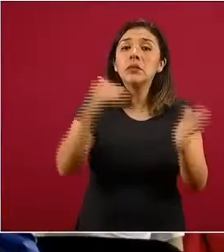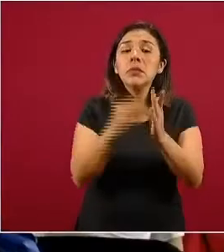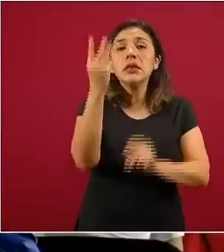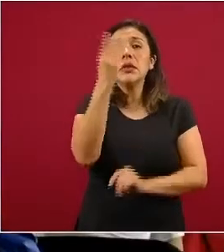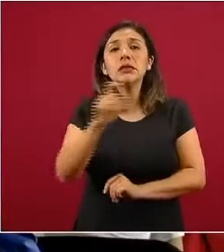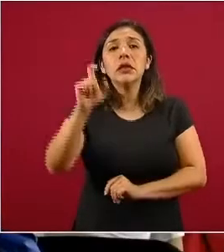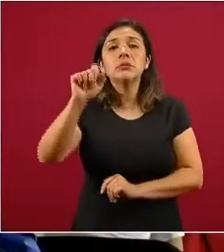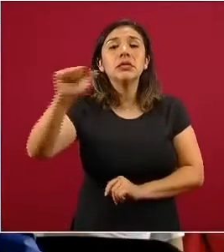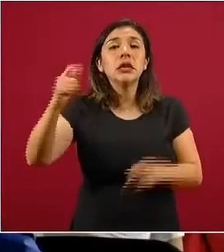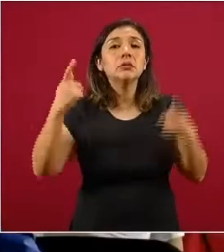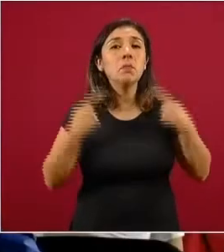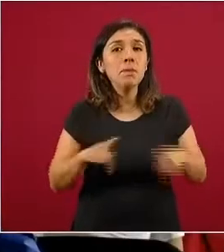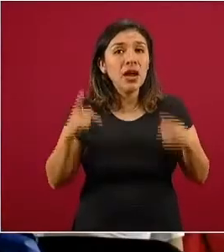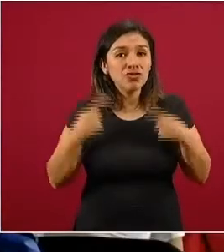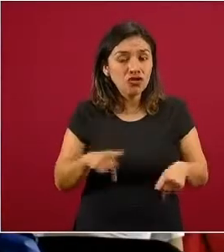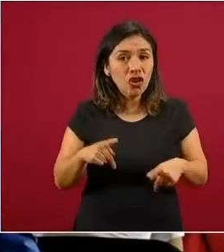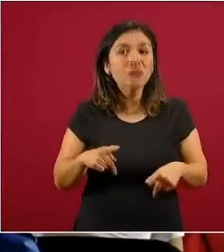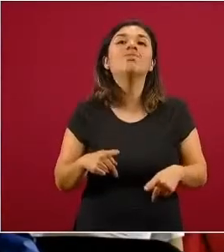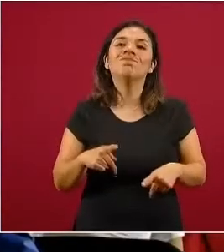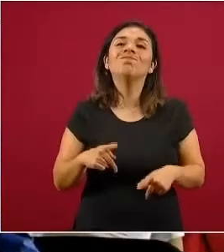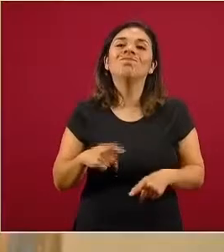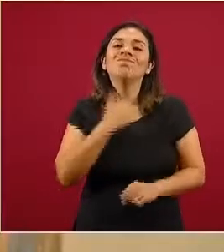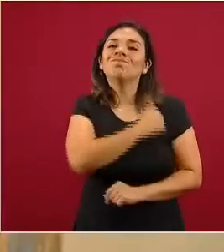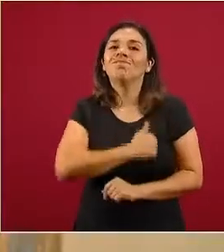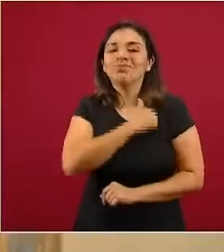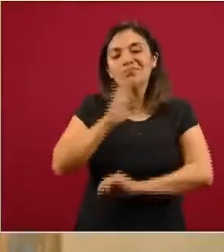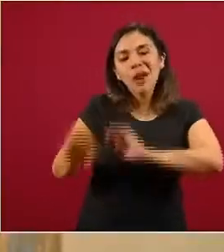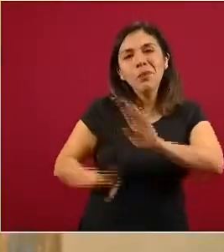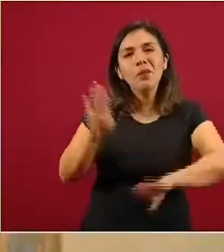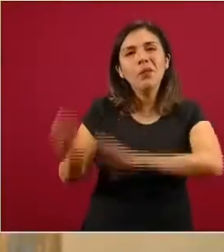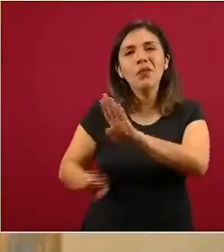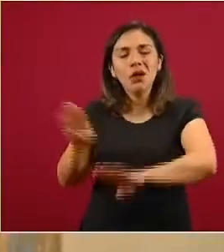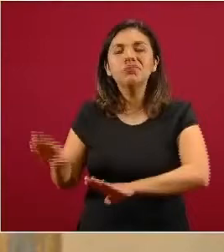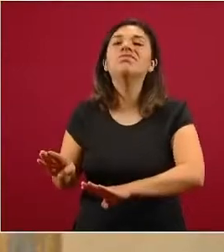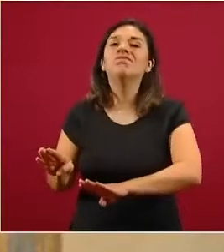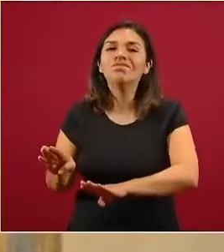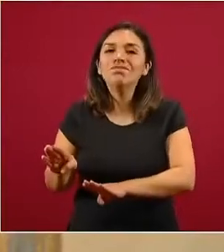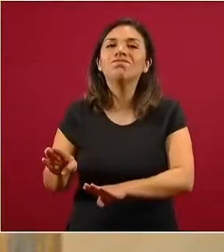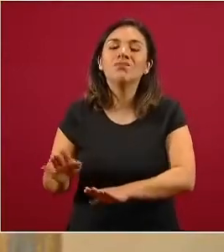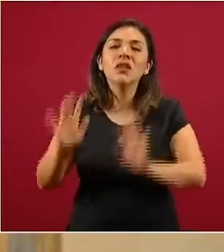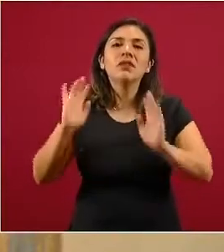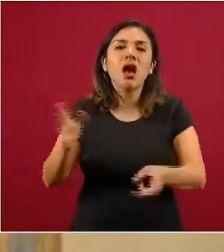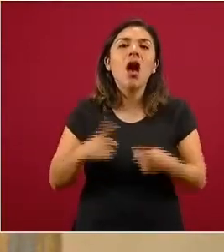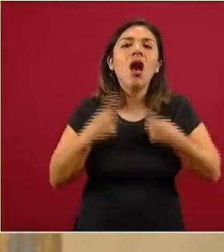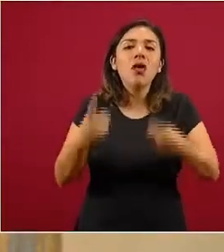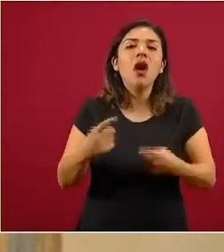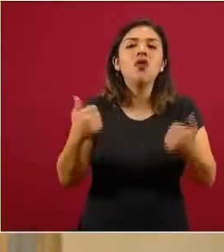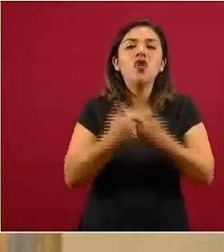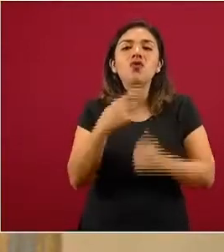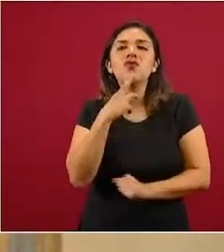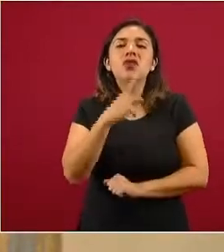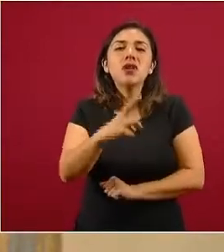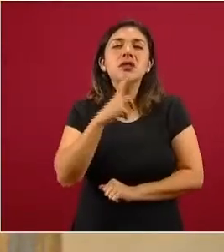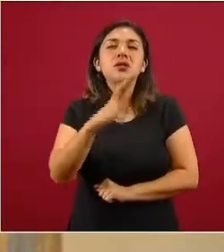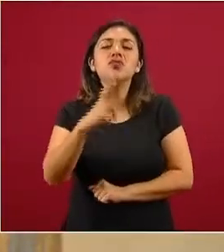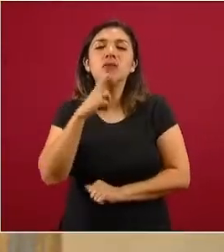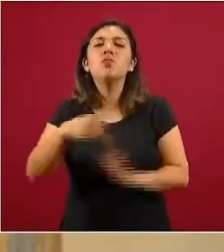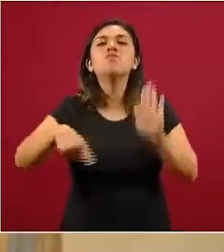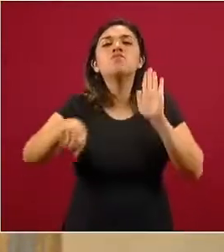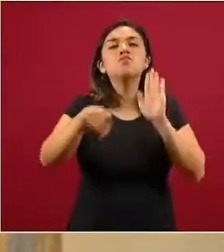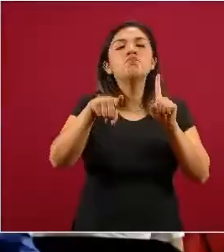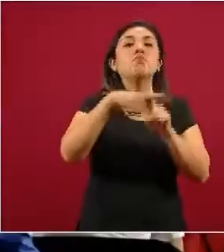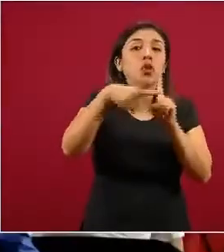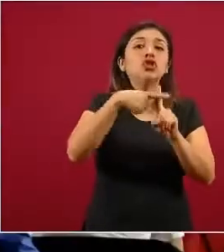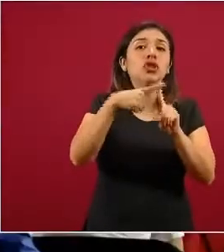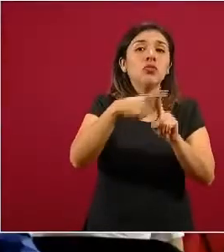de acuerdo a la prueba de laboratorio. Puede ser que estén esperando un resultado de su muestra, puede ser que